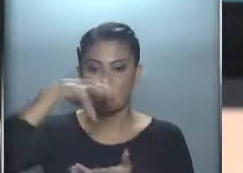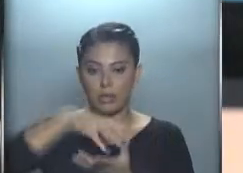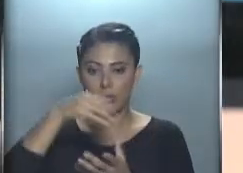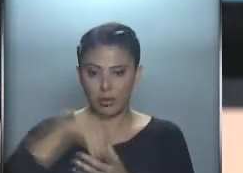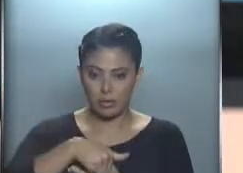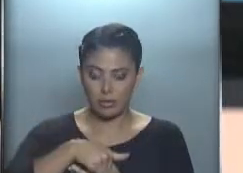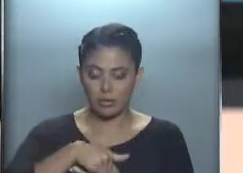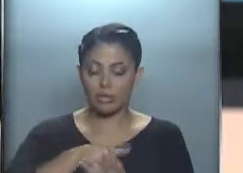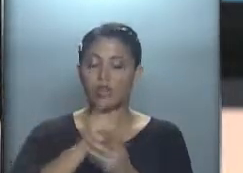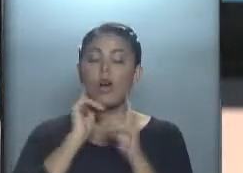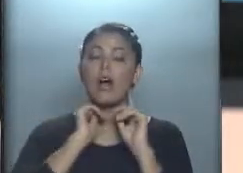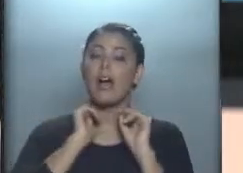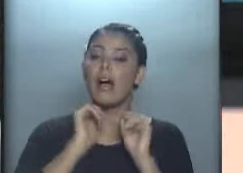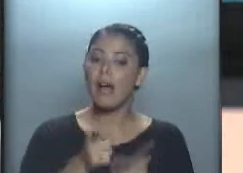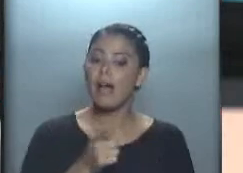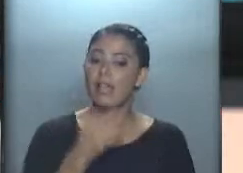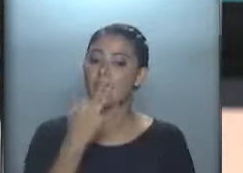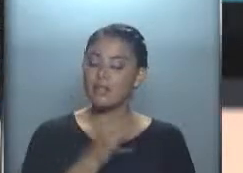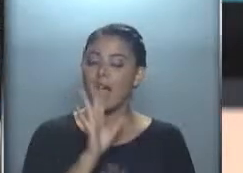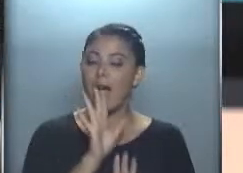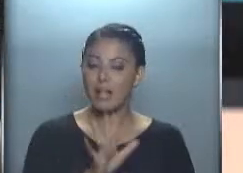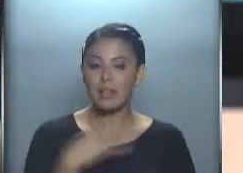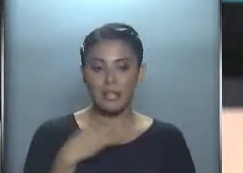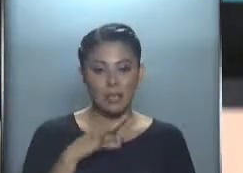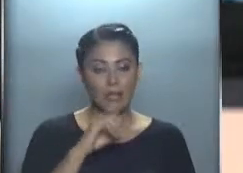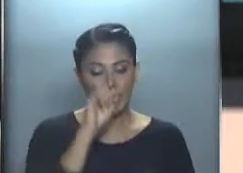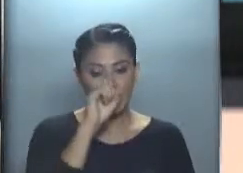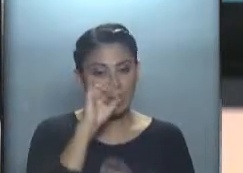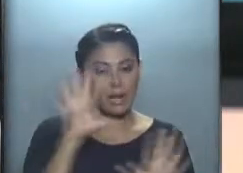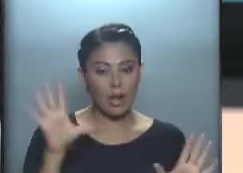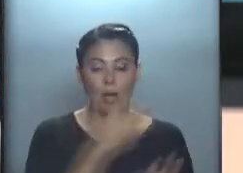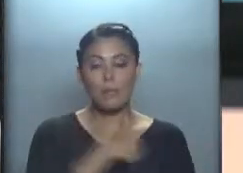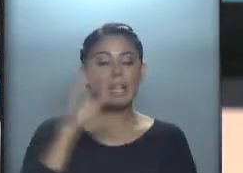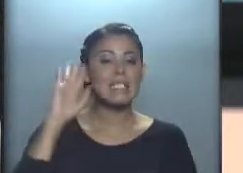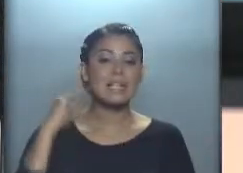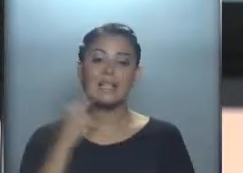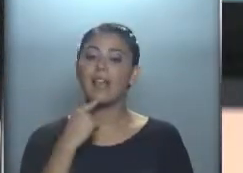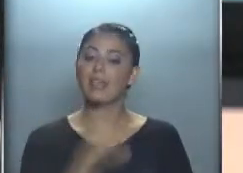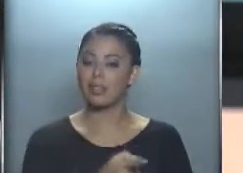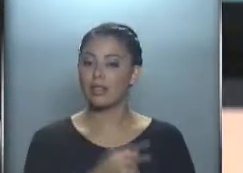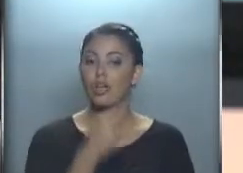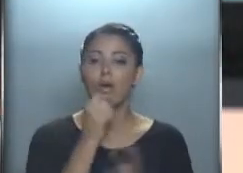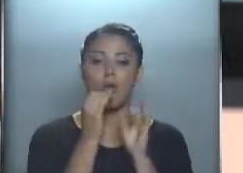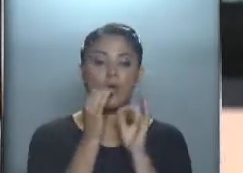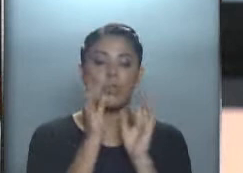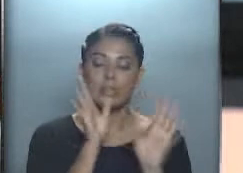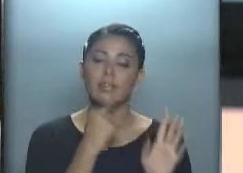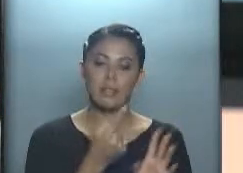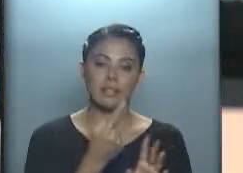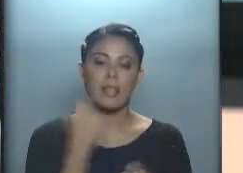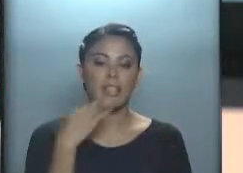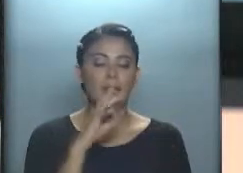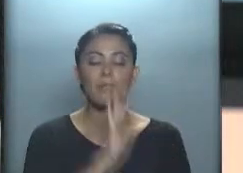tiene instrucciones y esto es lo que hay que dejar en claro tiene instrucciones de represión de la nación para hacerla entre comillas